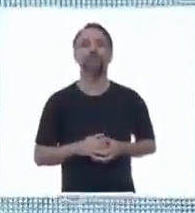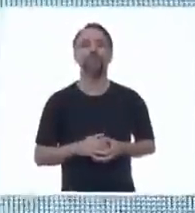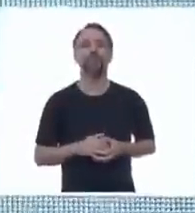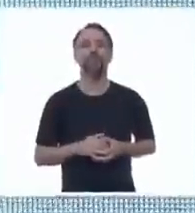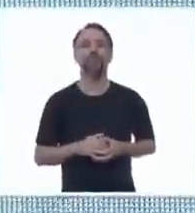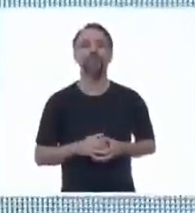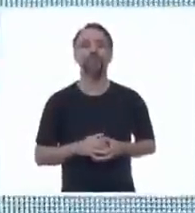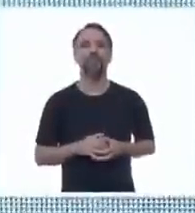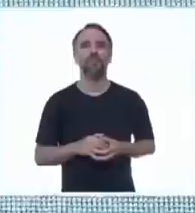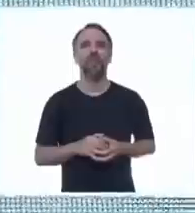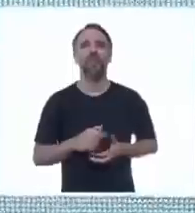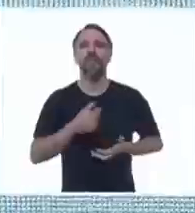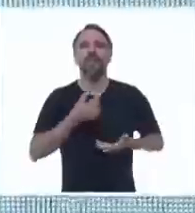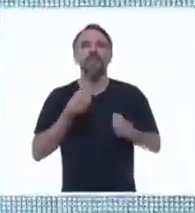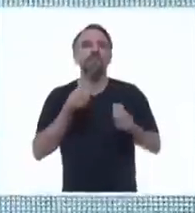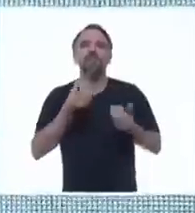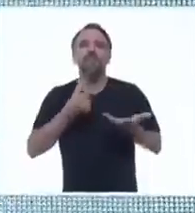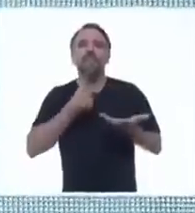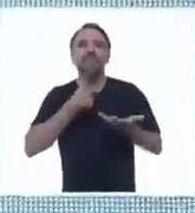Quiero